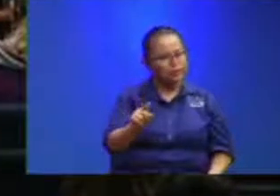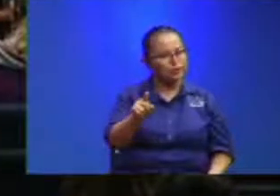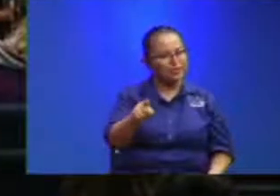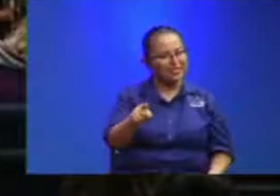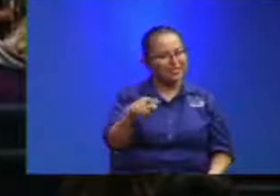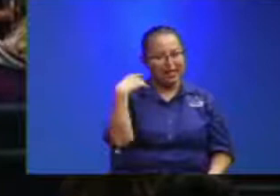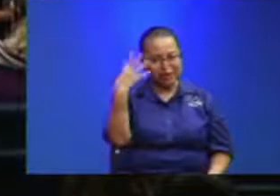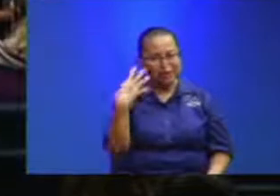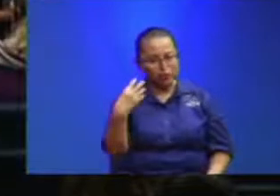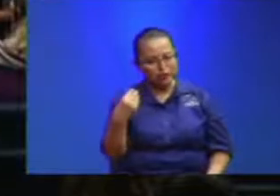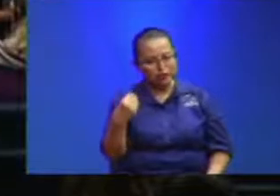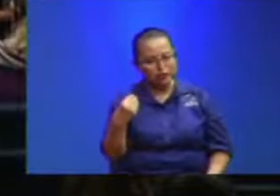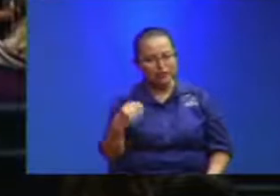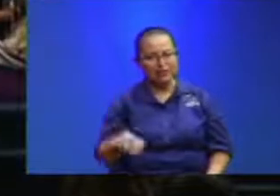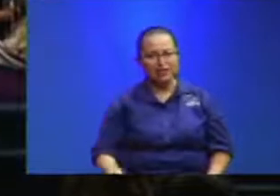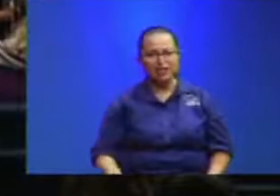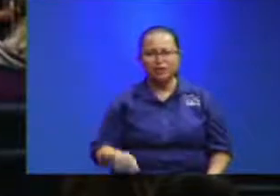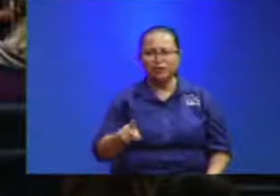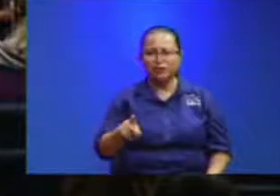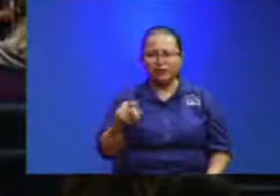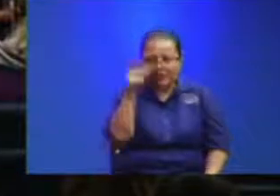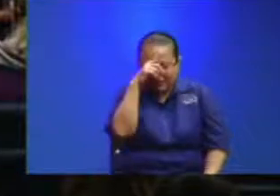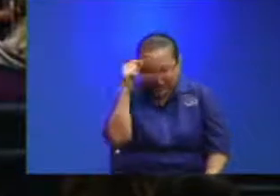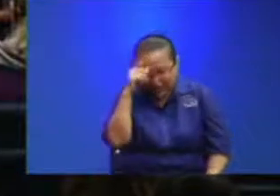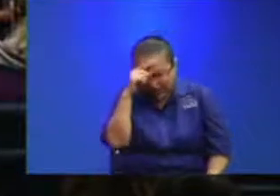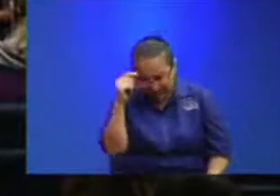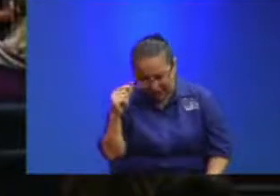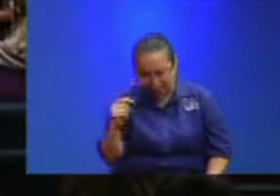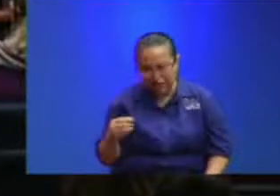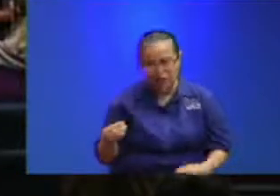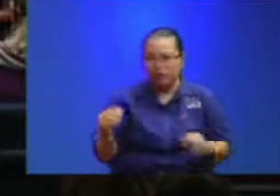está toda soleá reventada